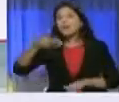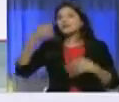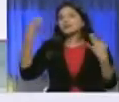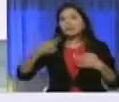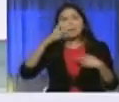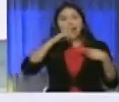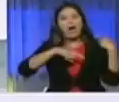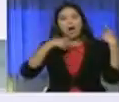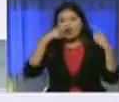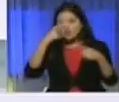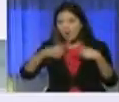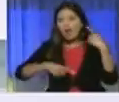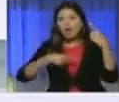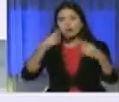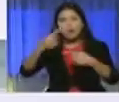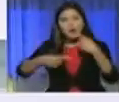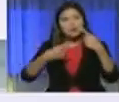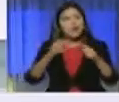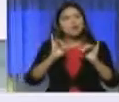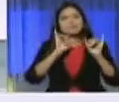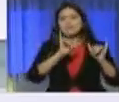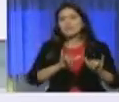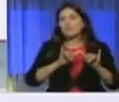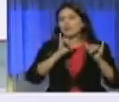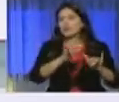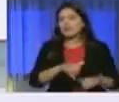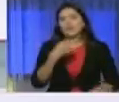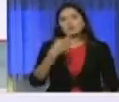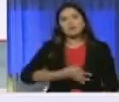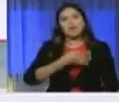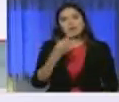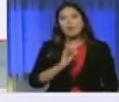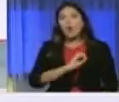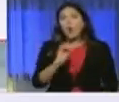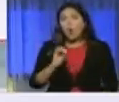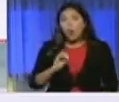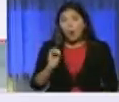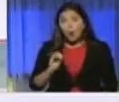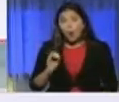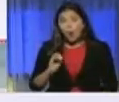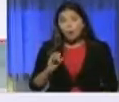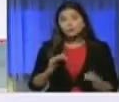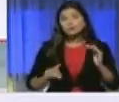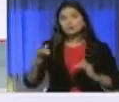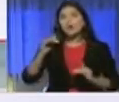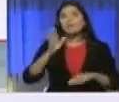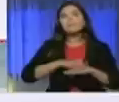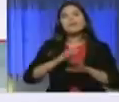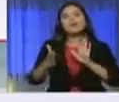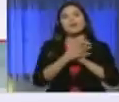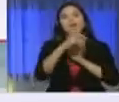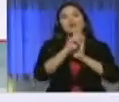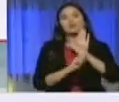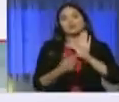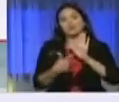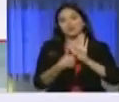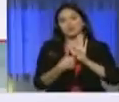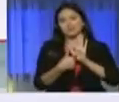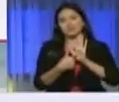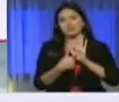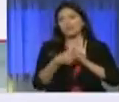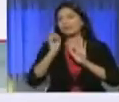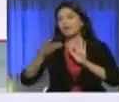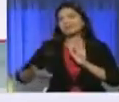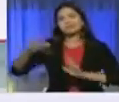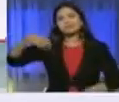años fue del mismo tamaño o superior a la inflación, porque es un mandato constitucional.